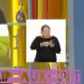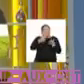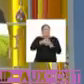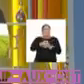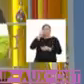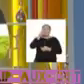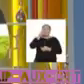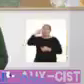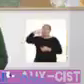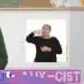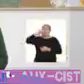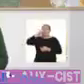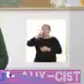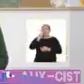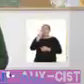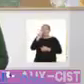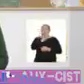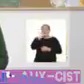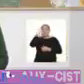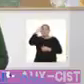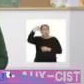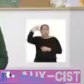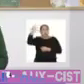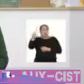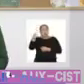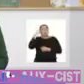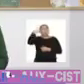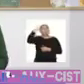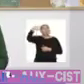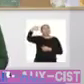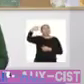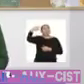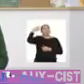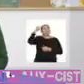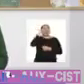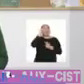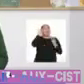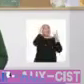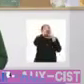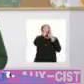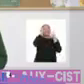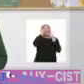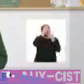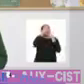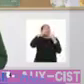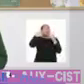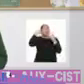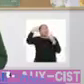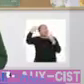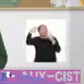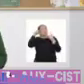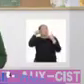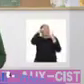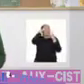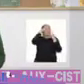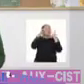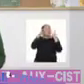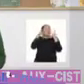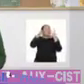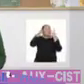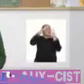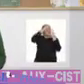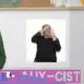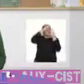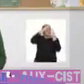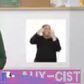meta es igual a un sueño? Los sueños están hechos en base a metas. Para alcanzar ese gran objetivo tenemos